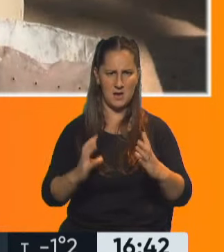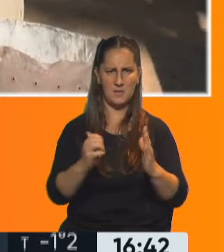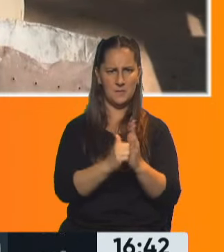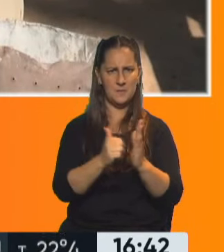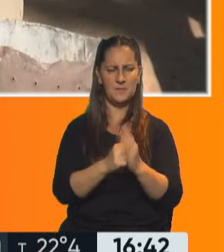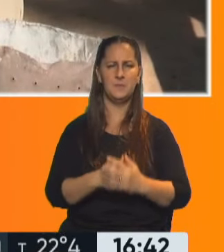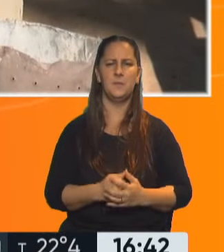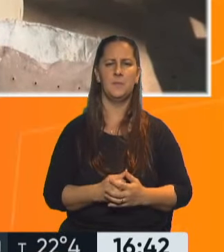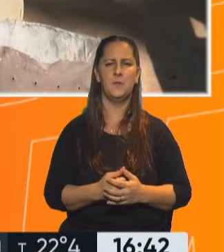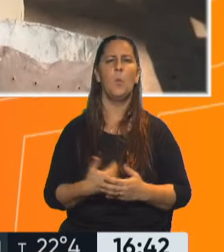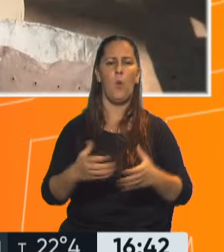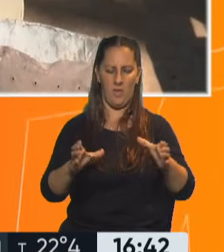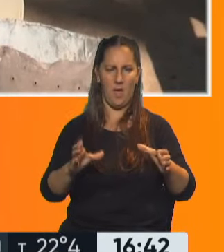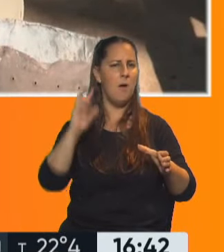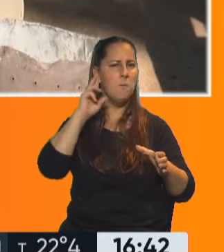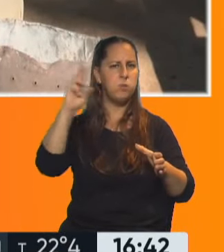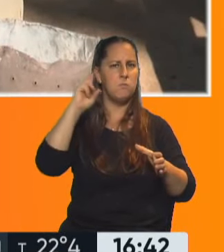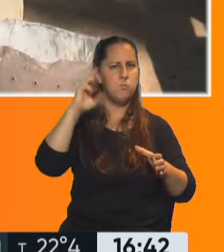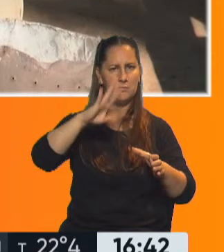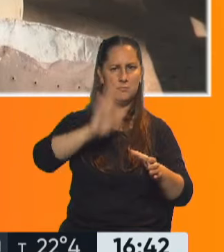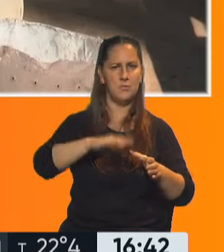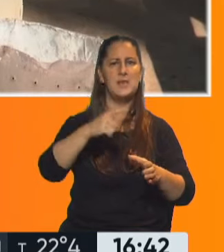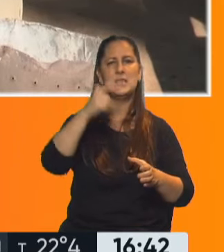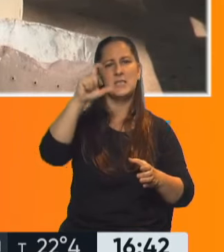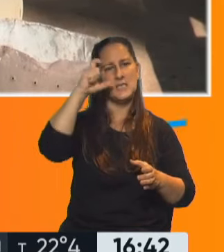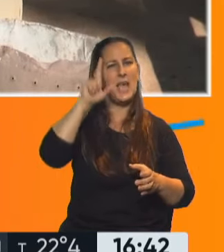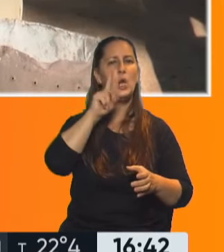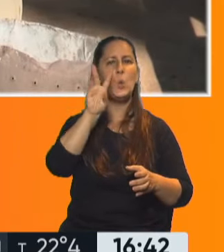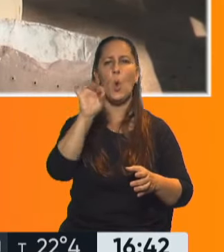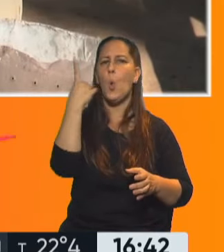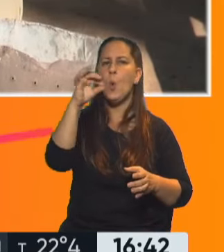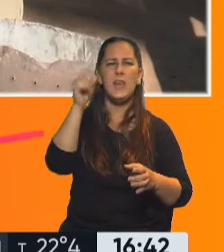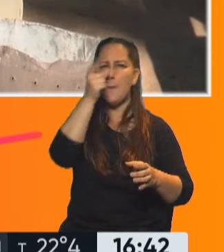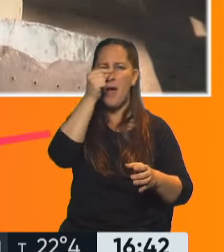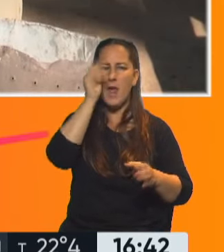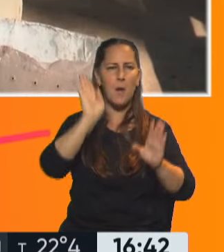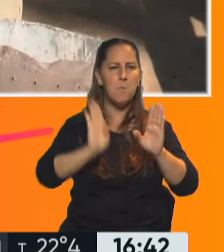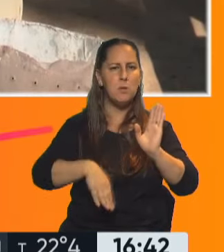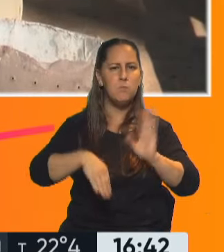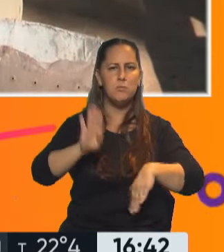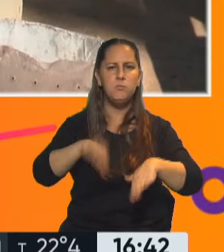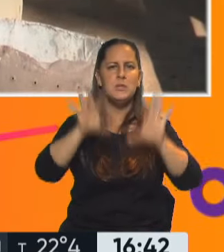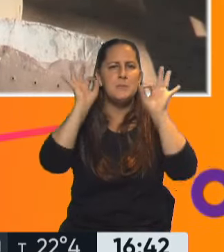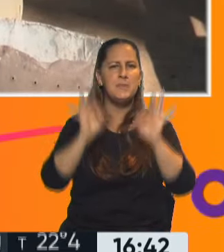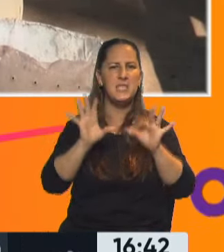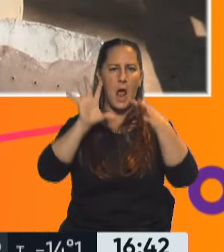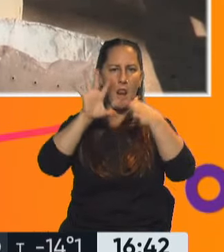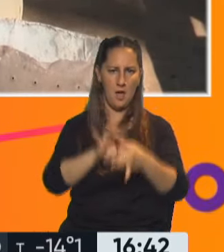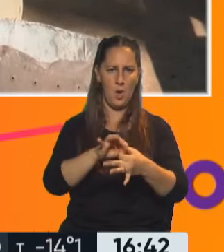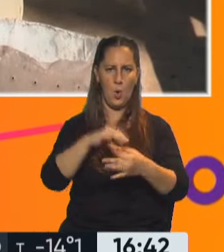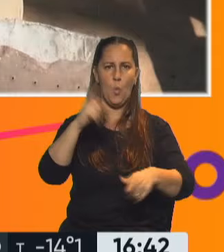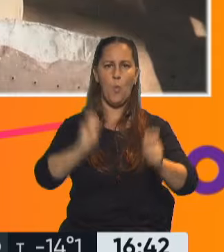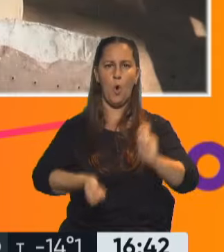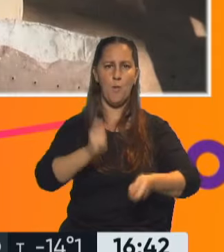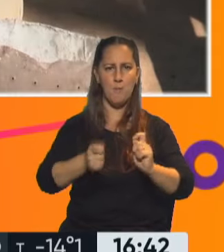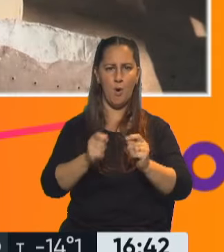ser una buena caja sonora. El ceibo es la única madera con acústica propia para este tipo de instrumento, el bombo. Tiene una